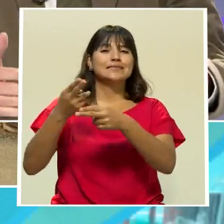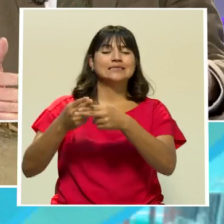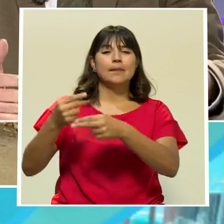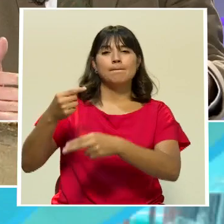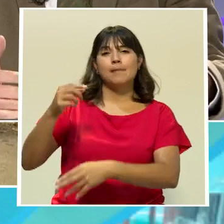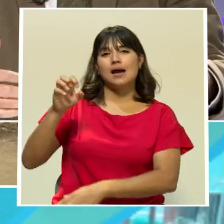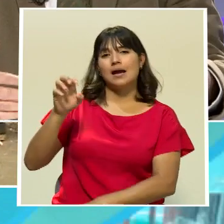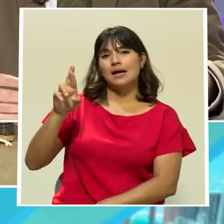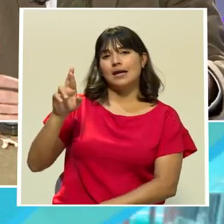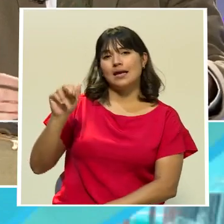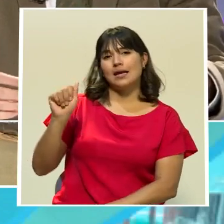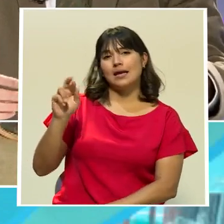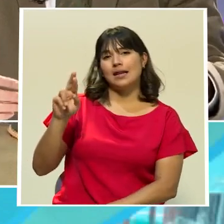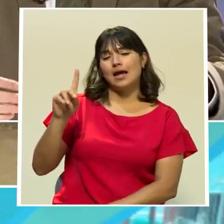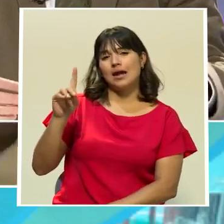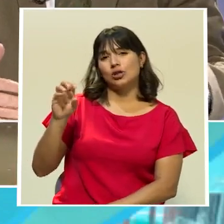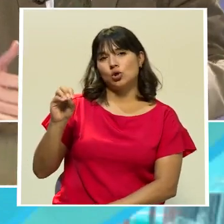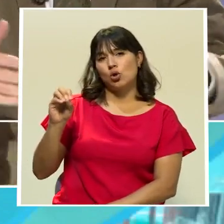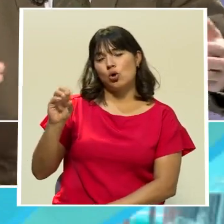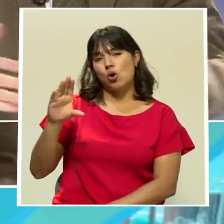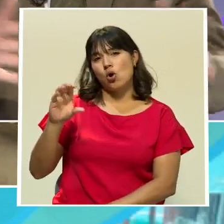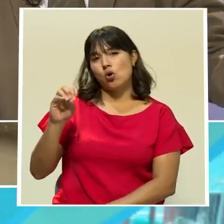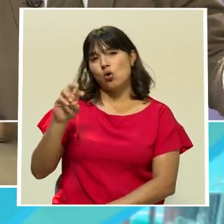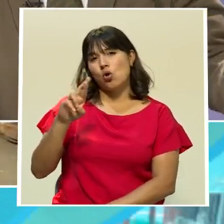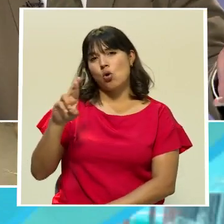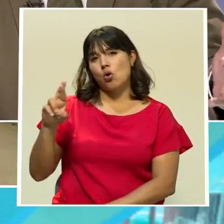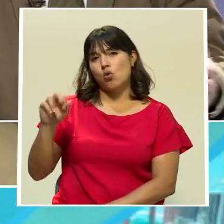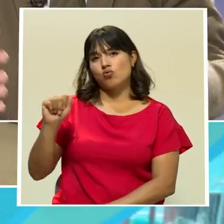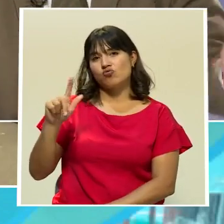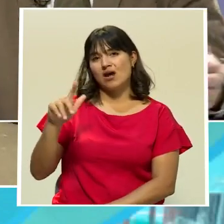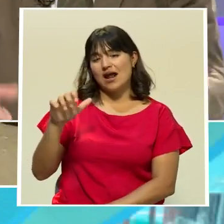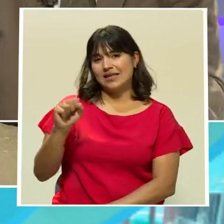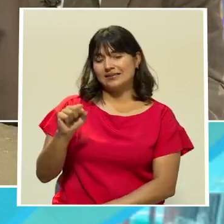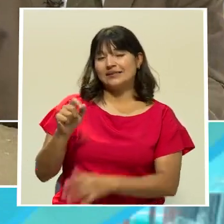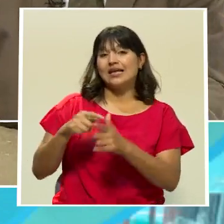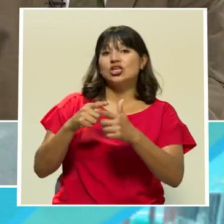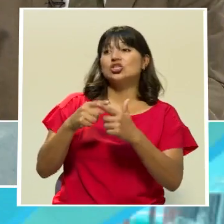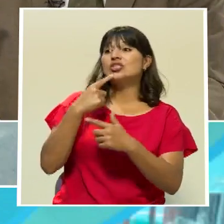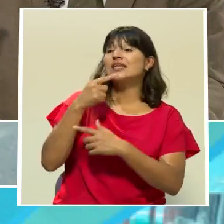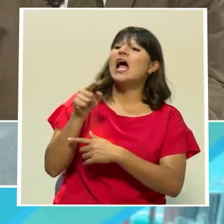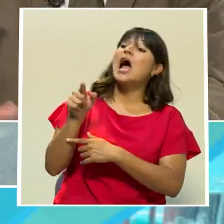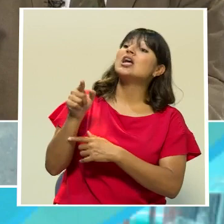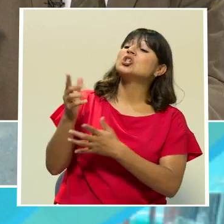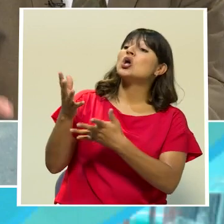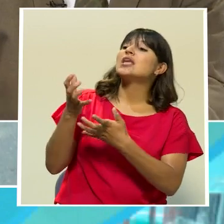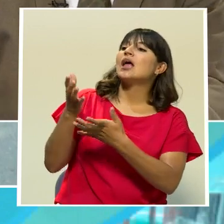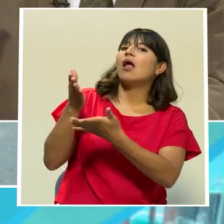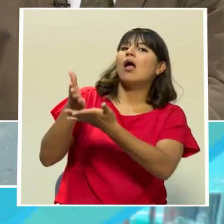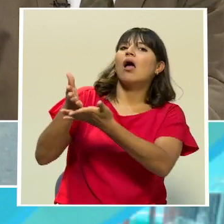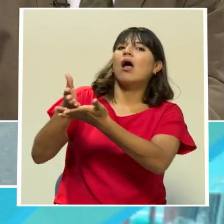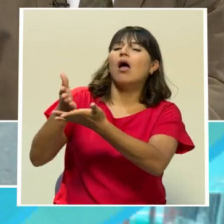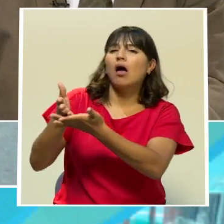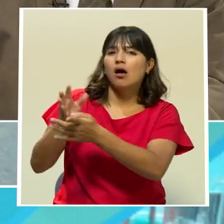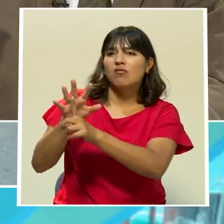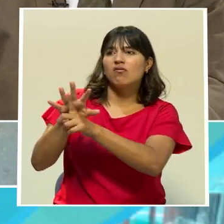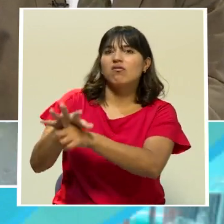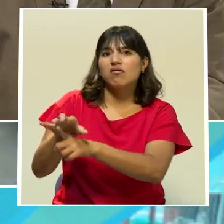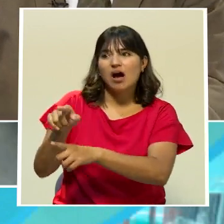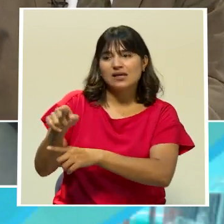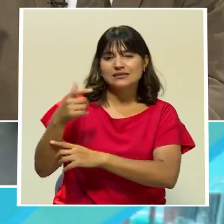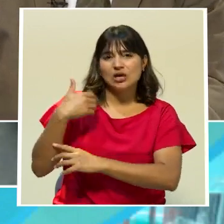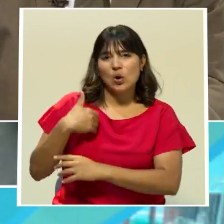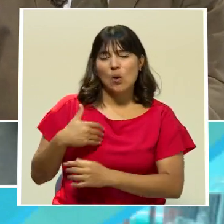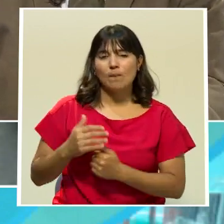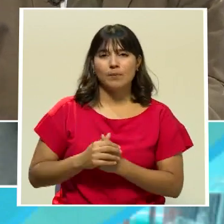diga que eso es persecución bolivariana sobre esa persona. Kirchnerista. Es que, sí,